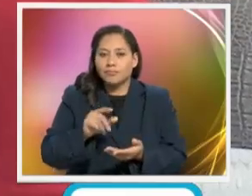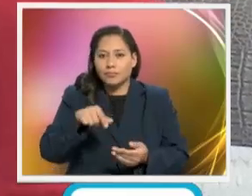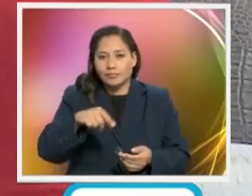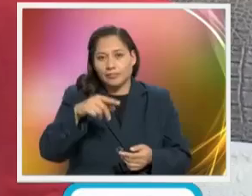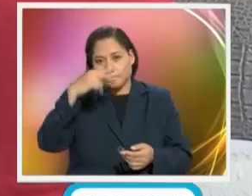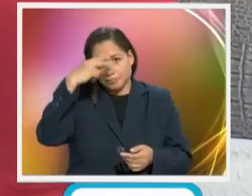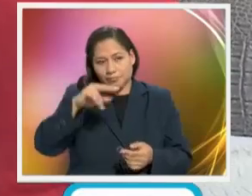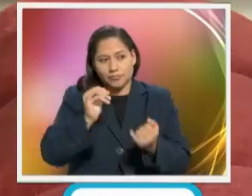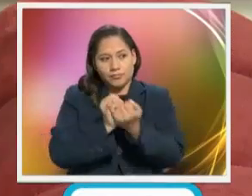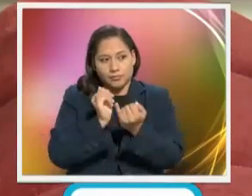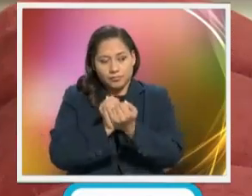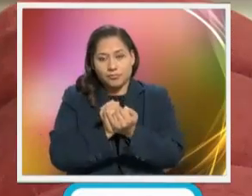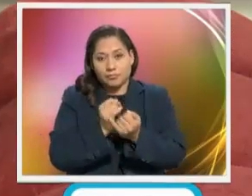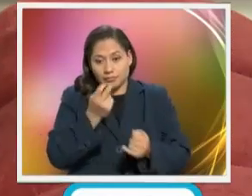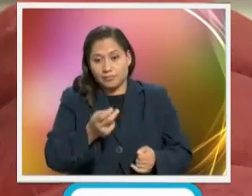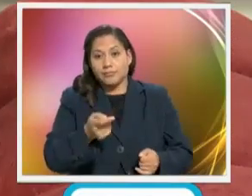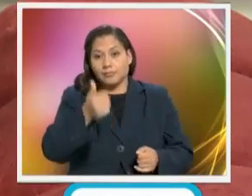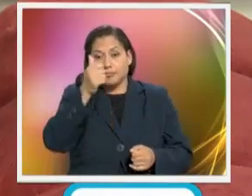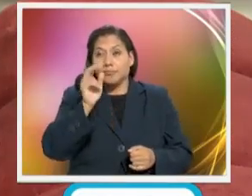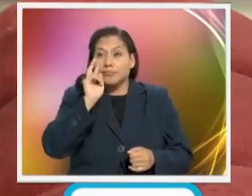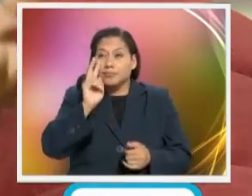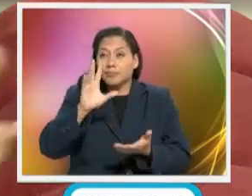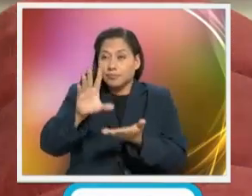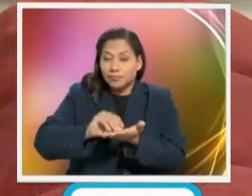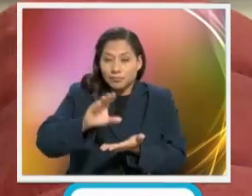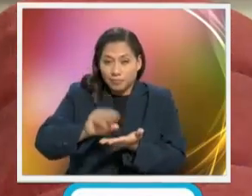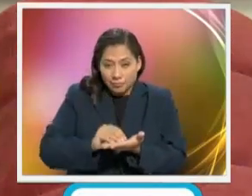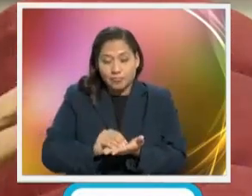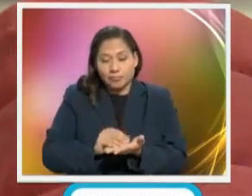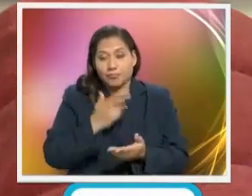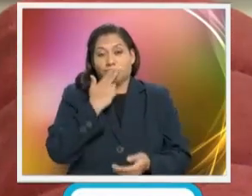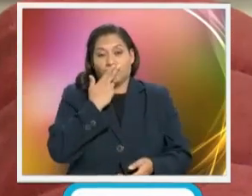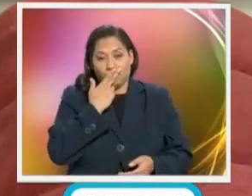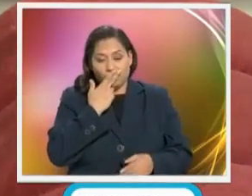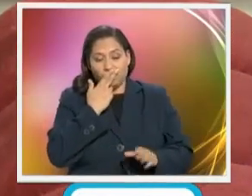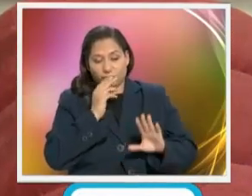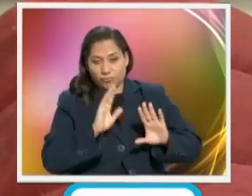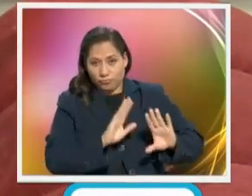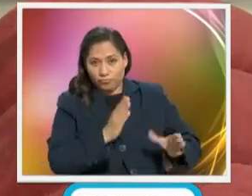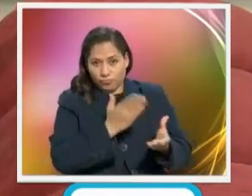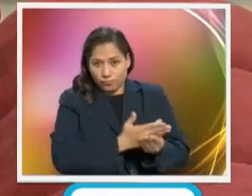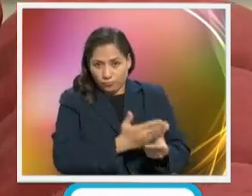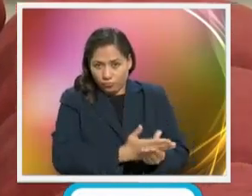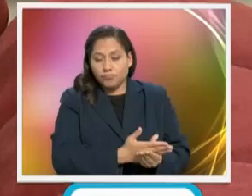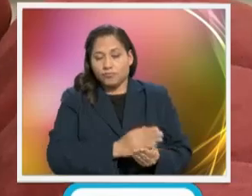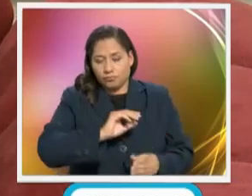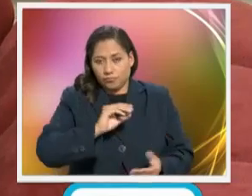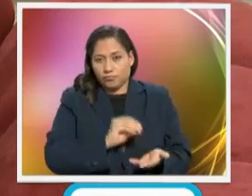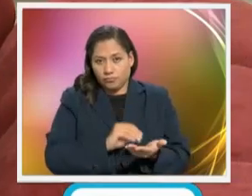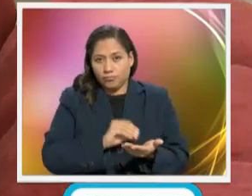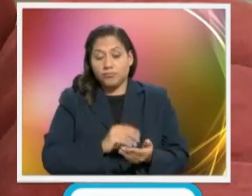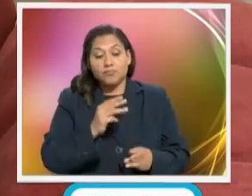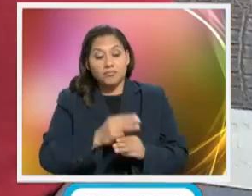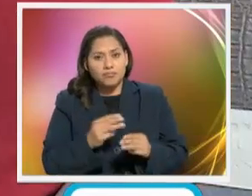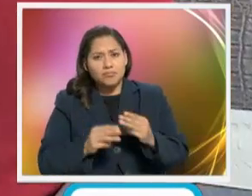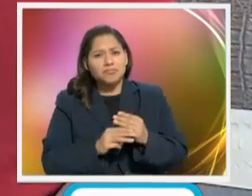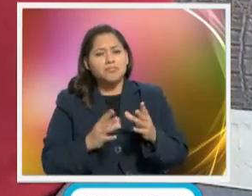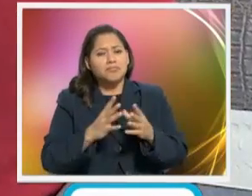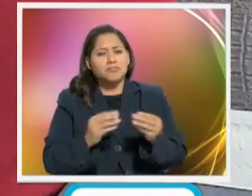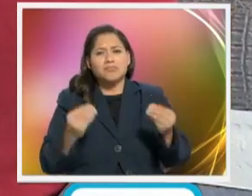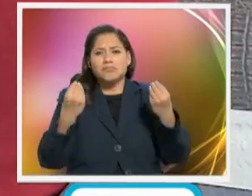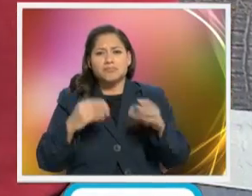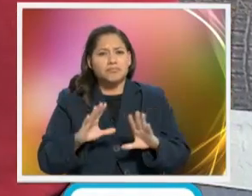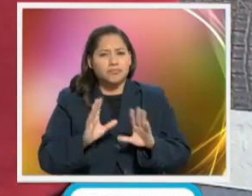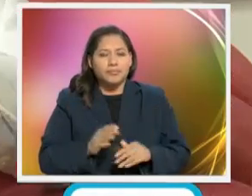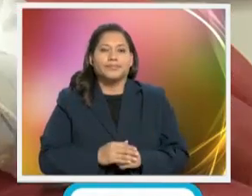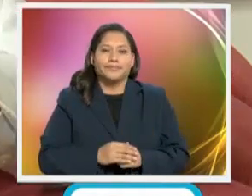México. Entonces, esas primeras vistas, que por cierto, bueno, claro, se conservan muchas de ellas. en Esas la sí Cineteca. están. Está padre. Porque mucho material se ha perdido, ¿no, Chema?